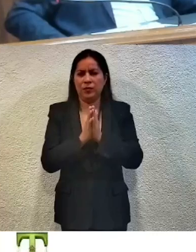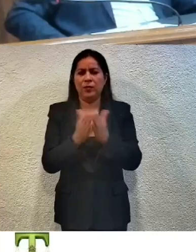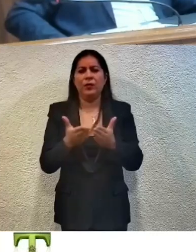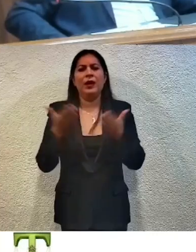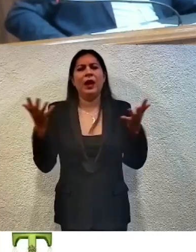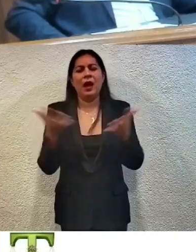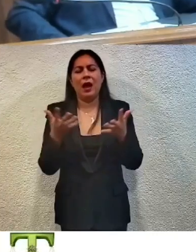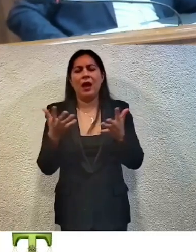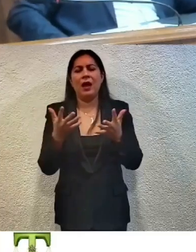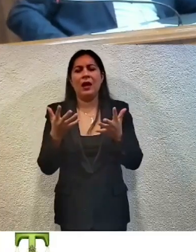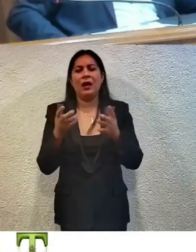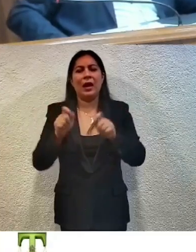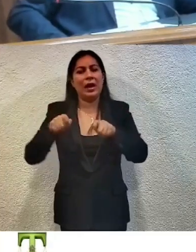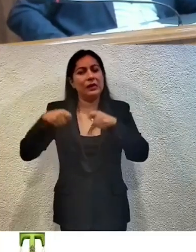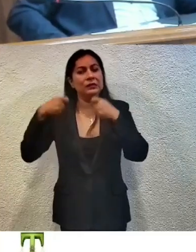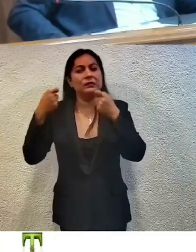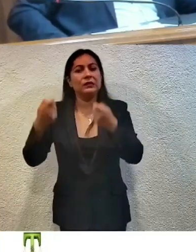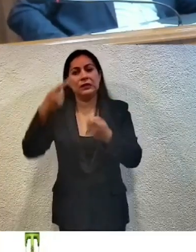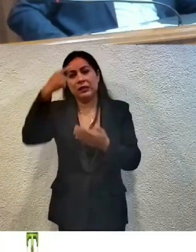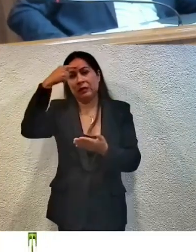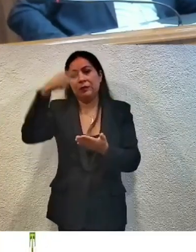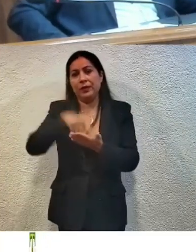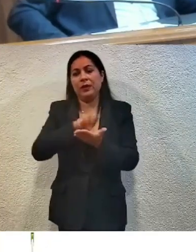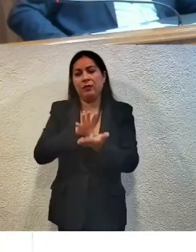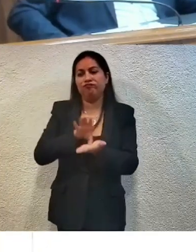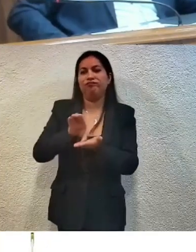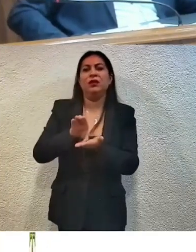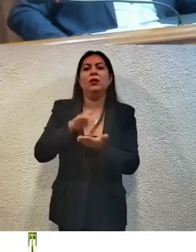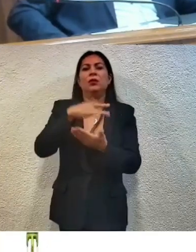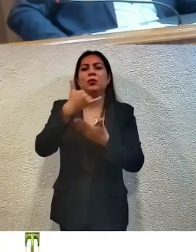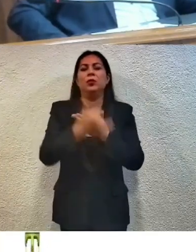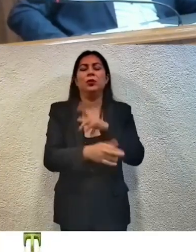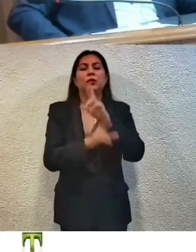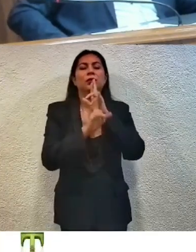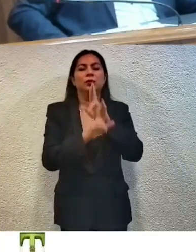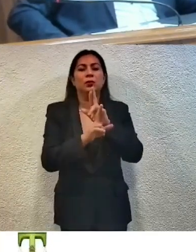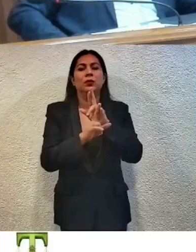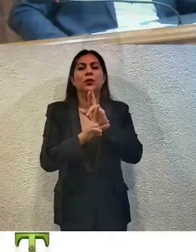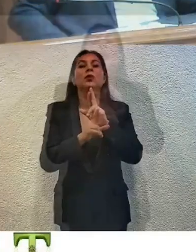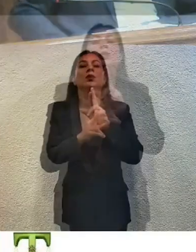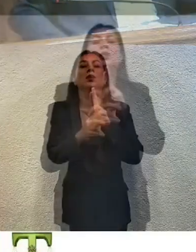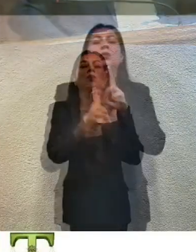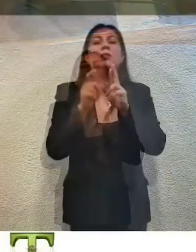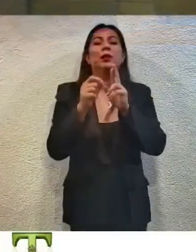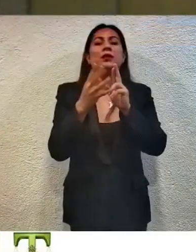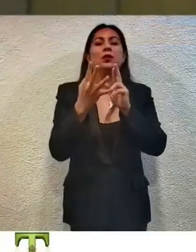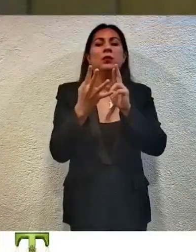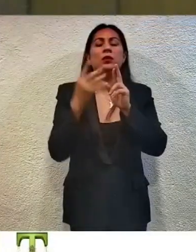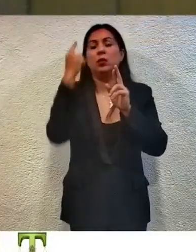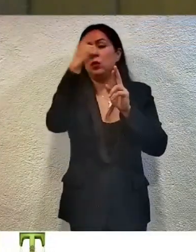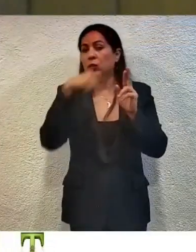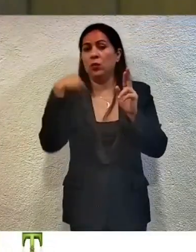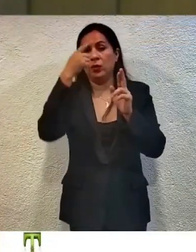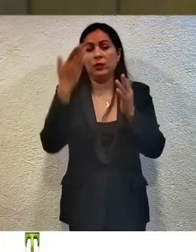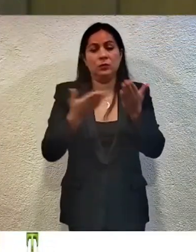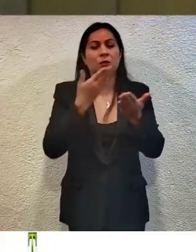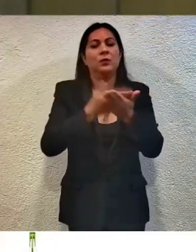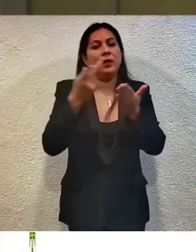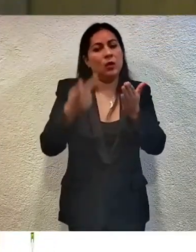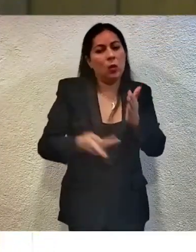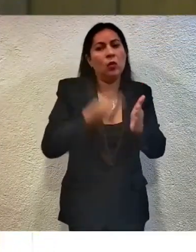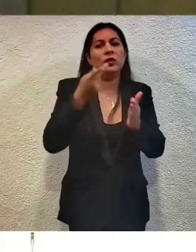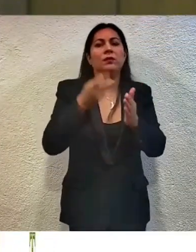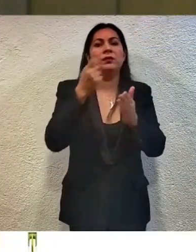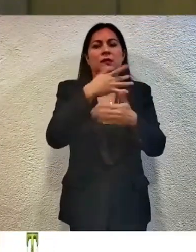proceda a turnar para engrose el proyecto de resolución y en un término de 24 horas proponer de nueva cuenta